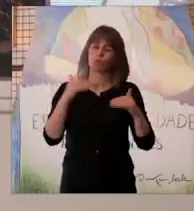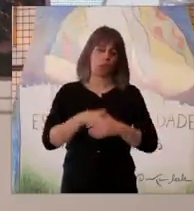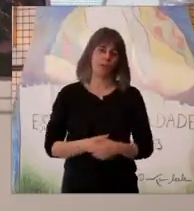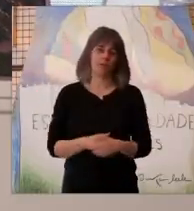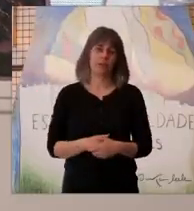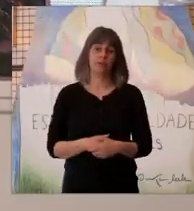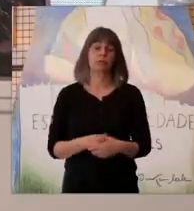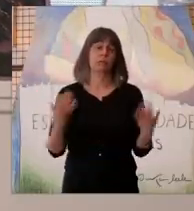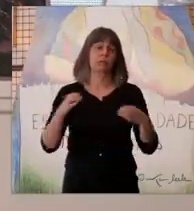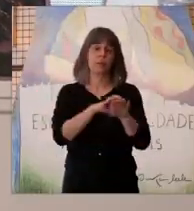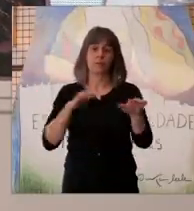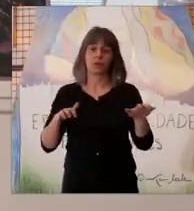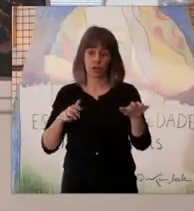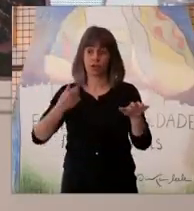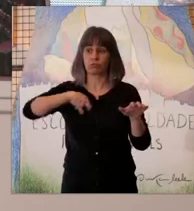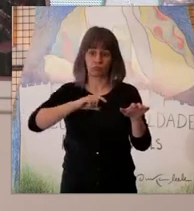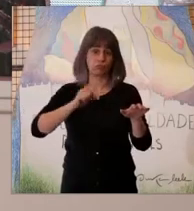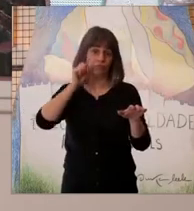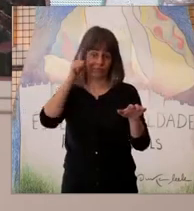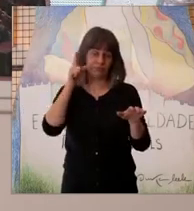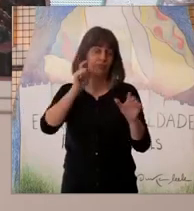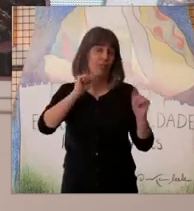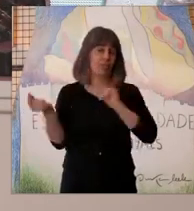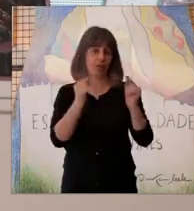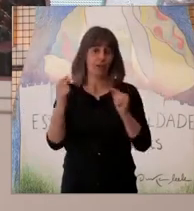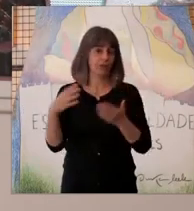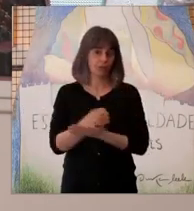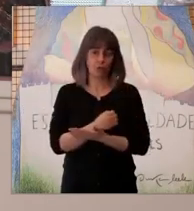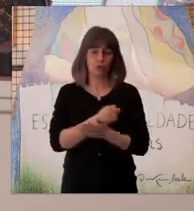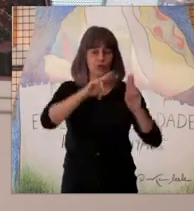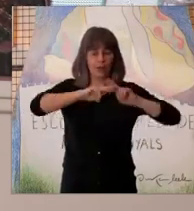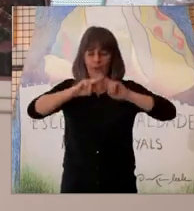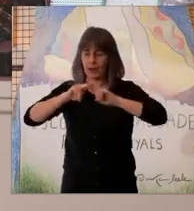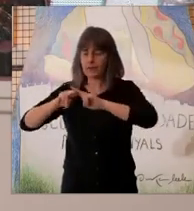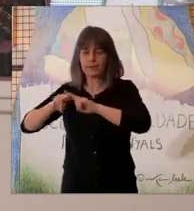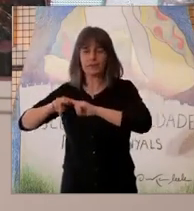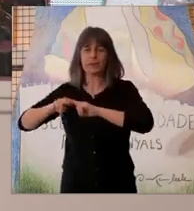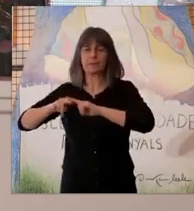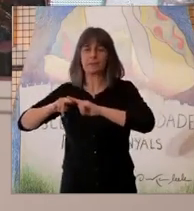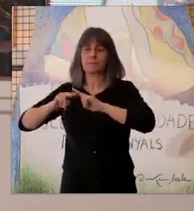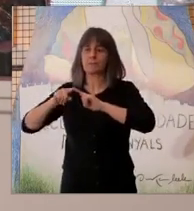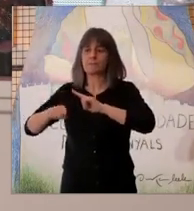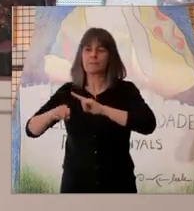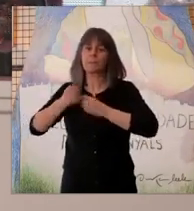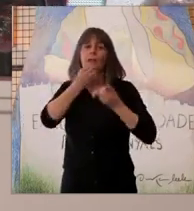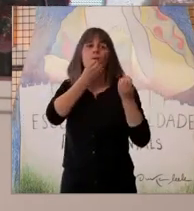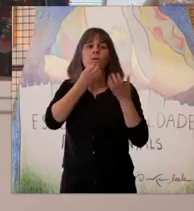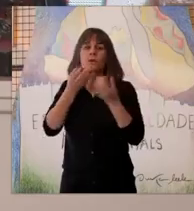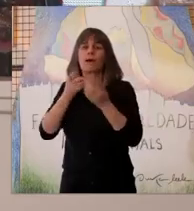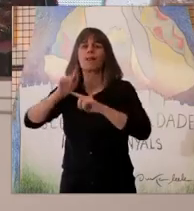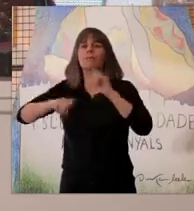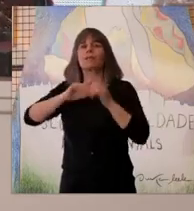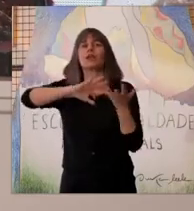en todos los debates y los análisis de especialistas se informan allá donde tienes las noticias que les gustan